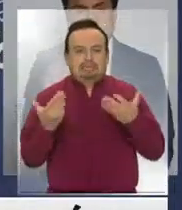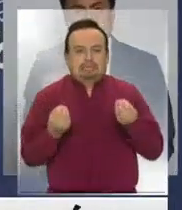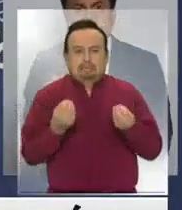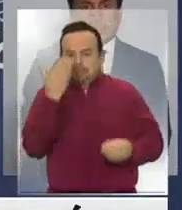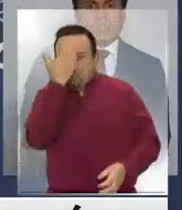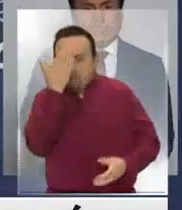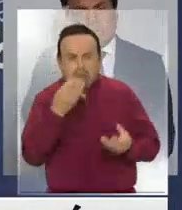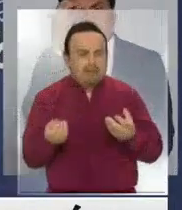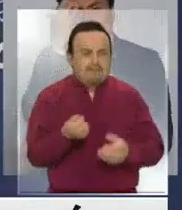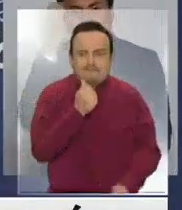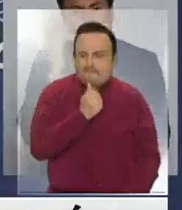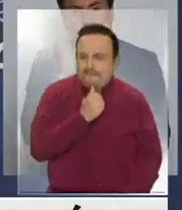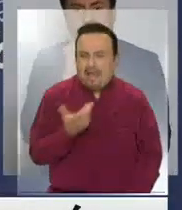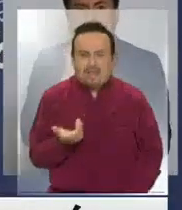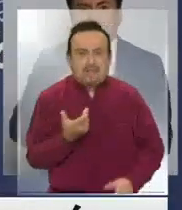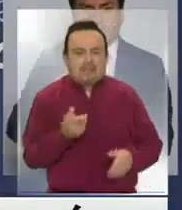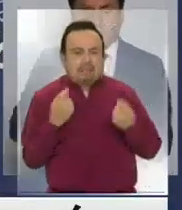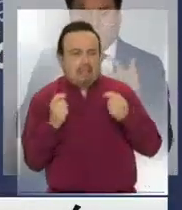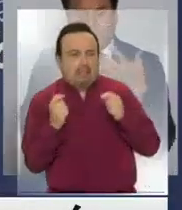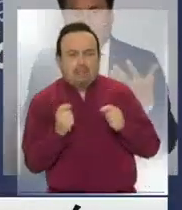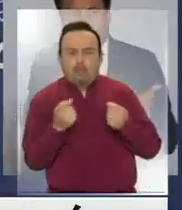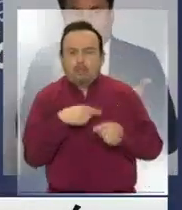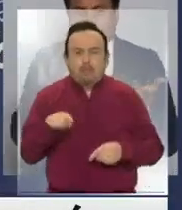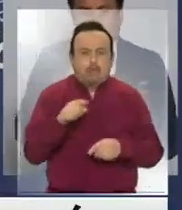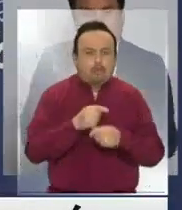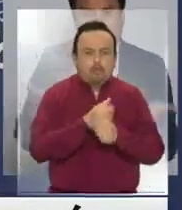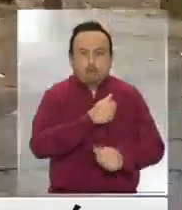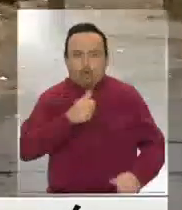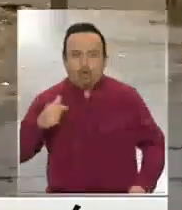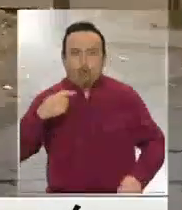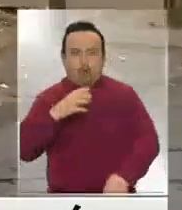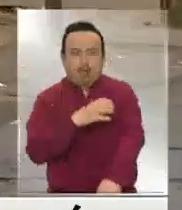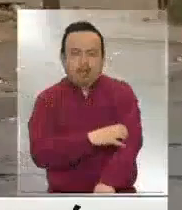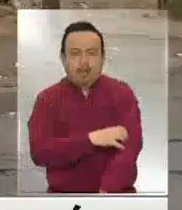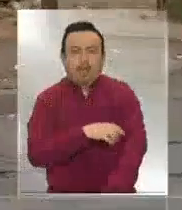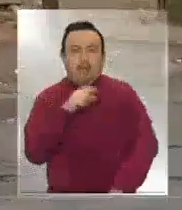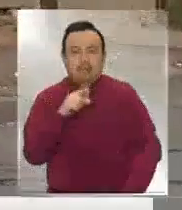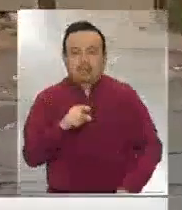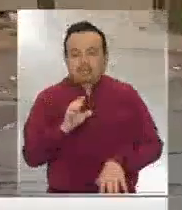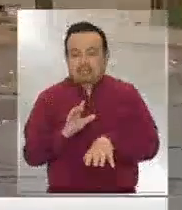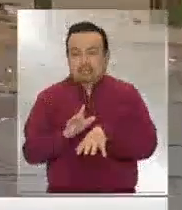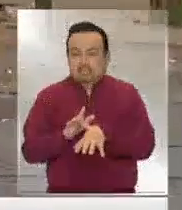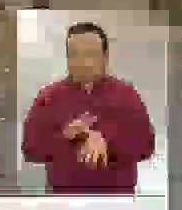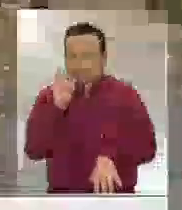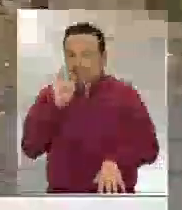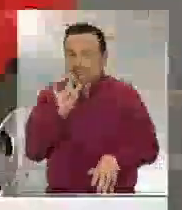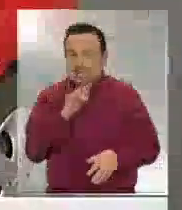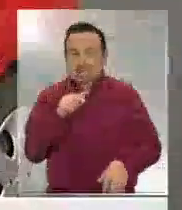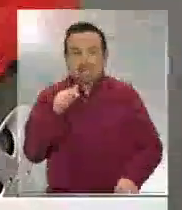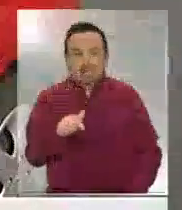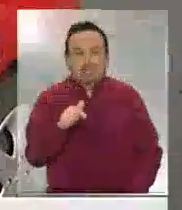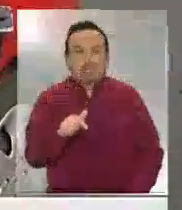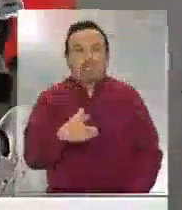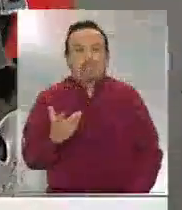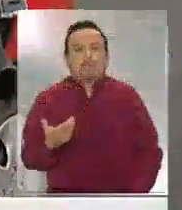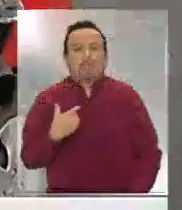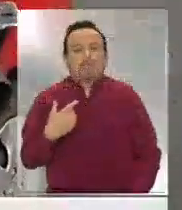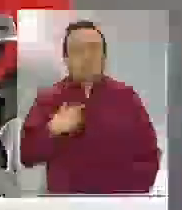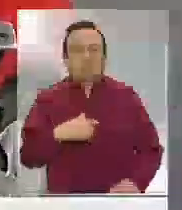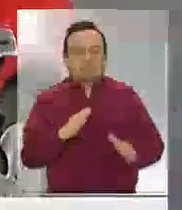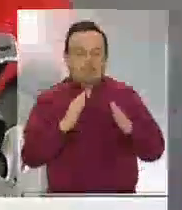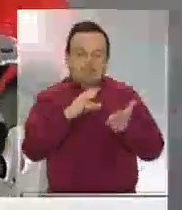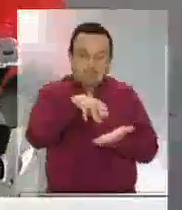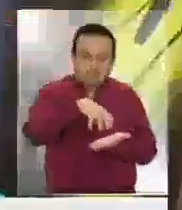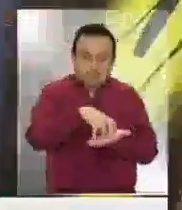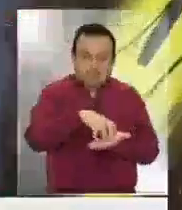inquietud de que no habría tratamiento disponible para todos en dicha región. Pese a la grave situación en la Araucanía, en Temuco y Padre Las